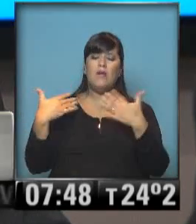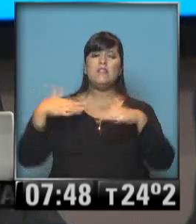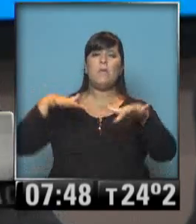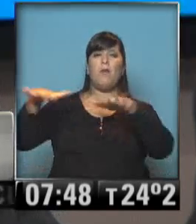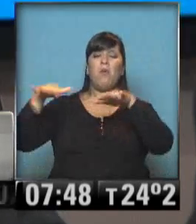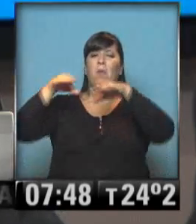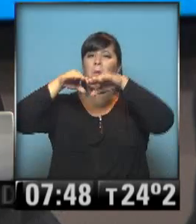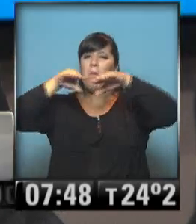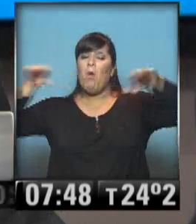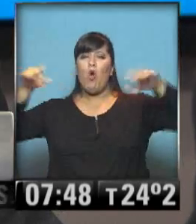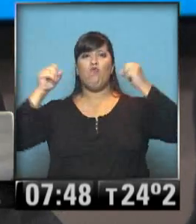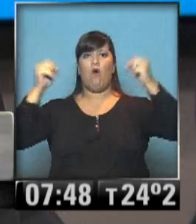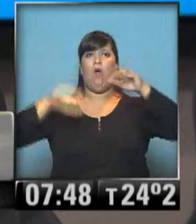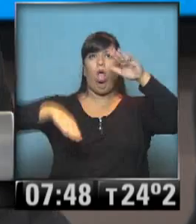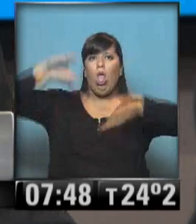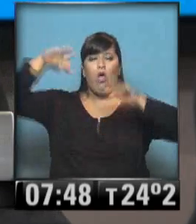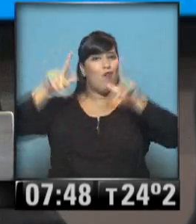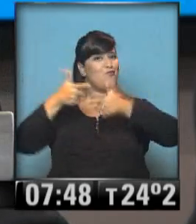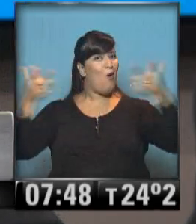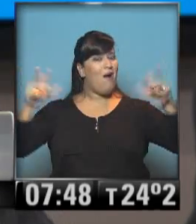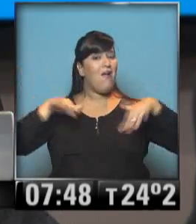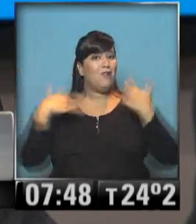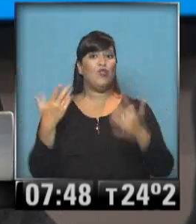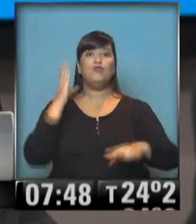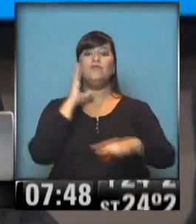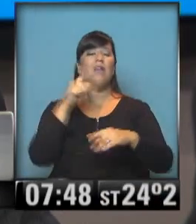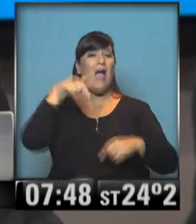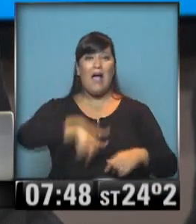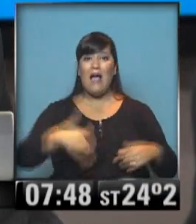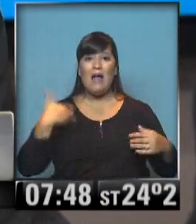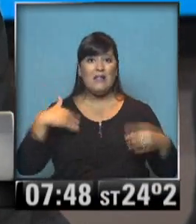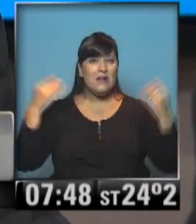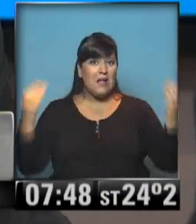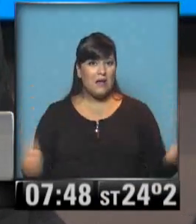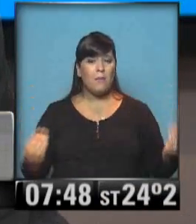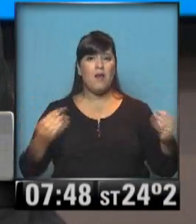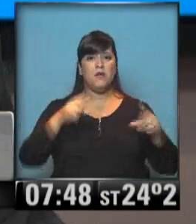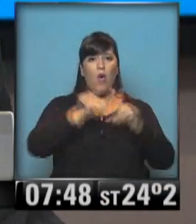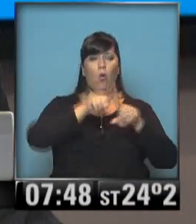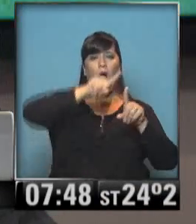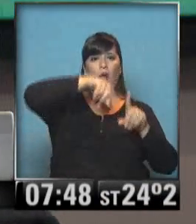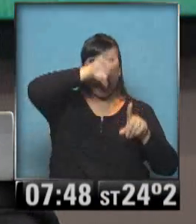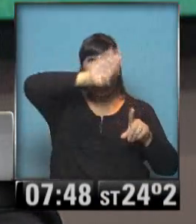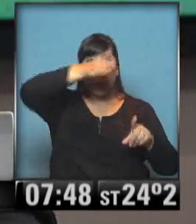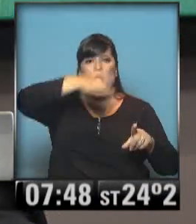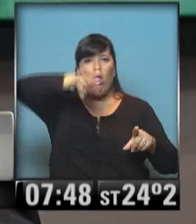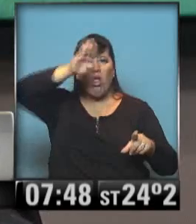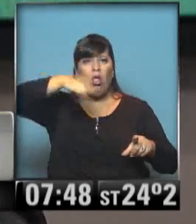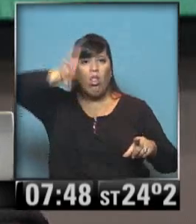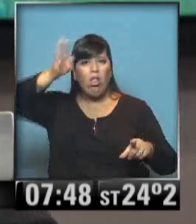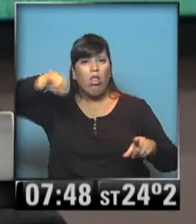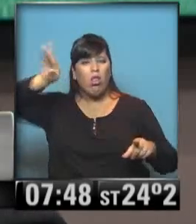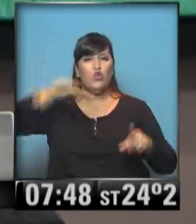no no tan tan fuerte de subidas y bajadas en el medio lo que sucede en Argentina que es como que va siendo un serrucho en torno a a